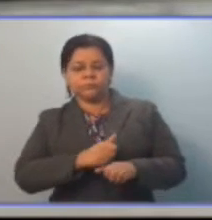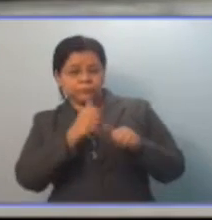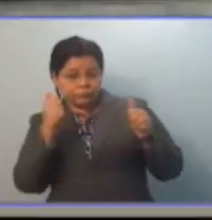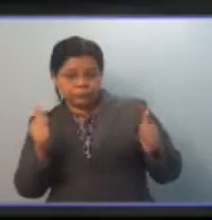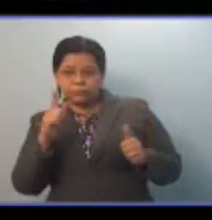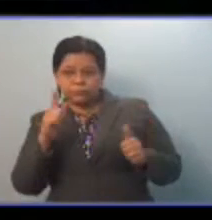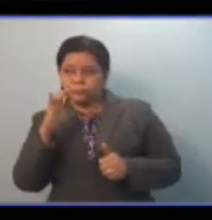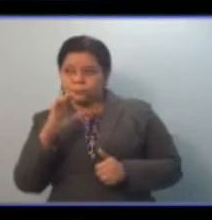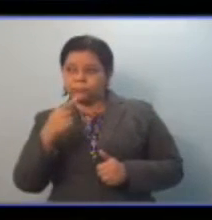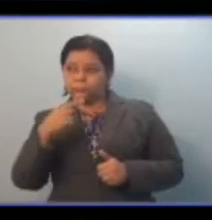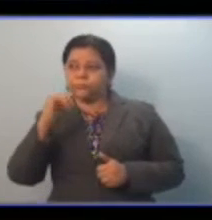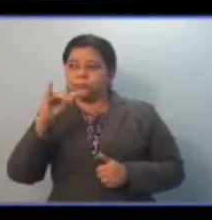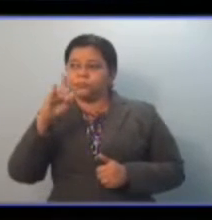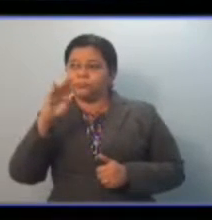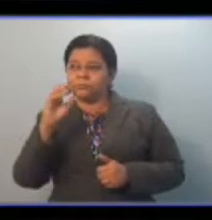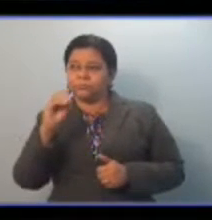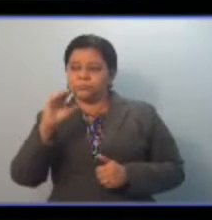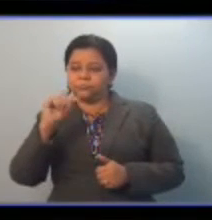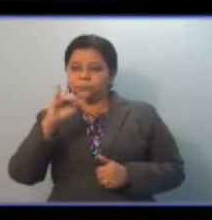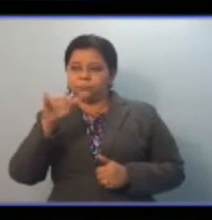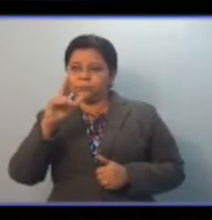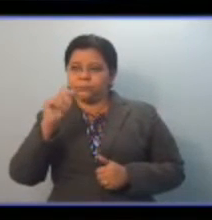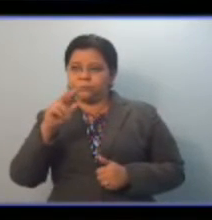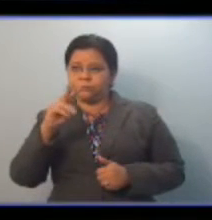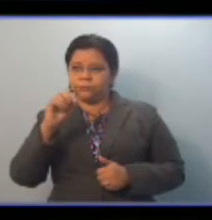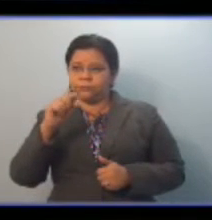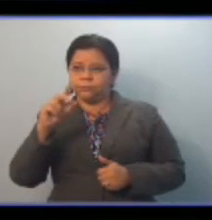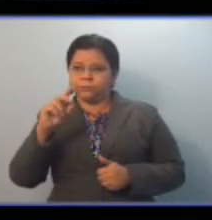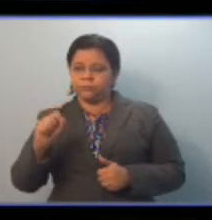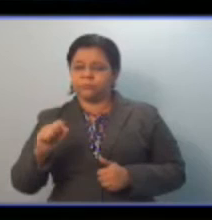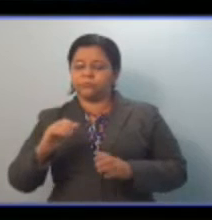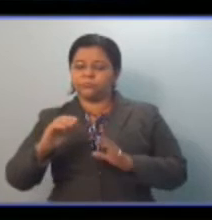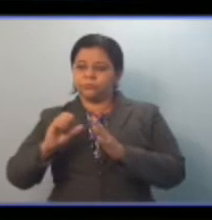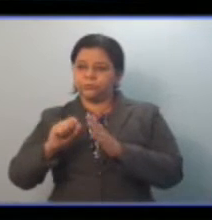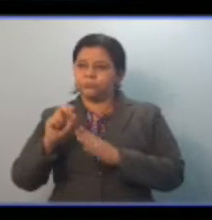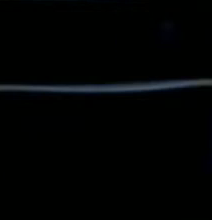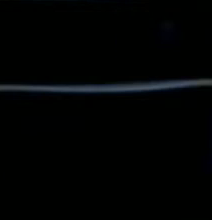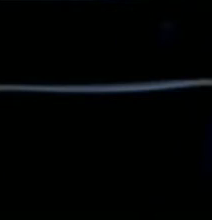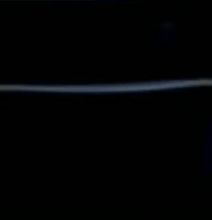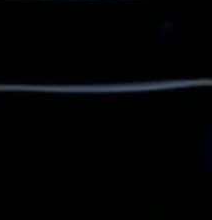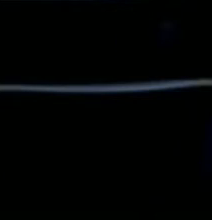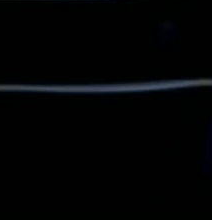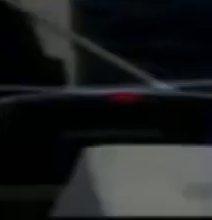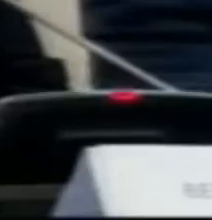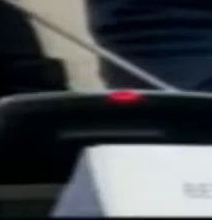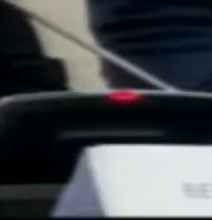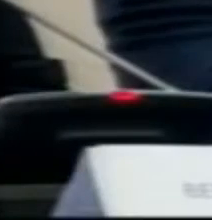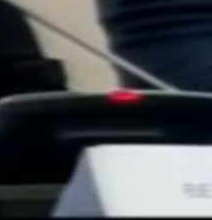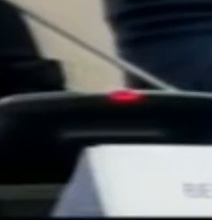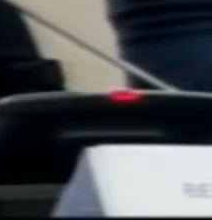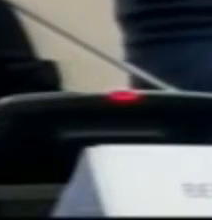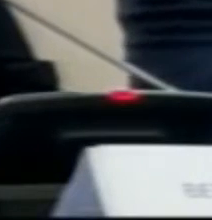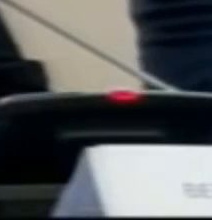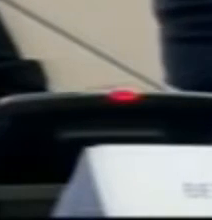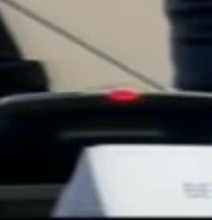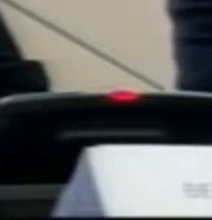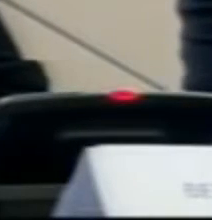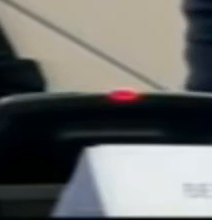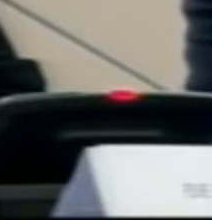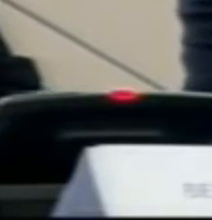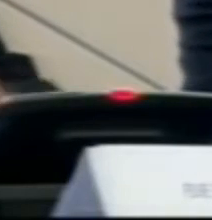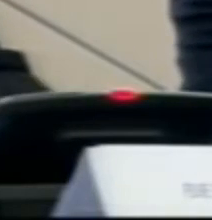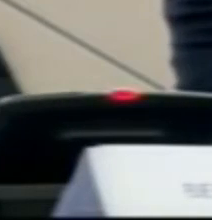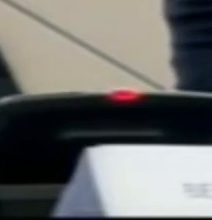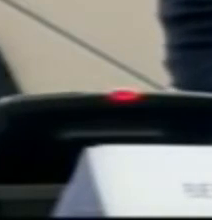Gilberto Canjura Velázquez. Bienvenido a la Subcomisión para el Estudio de las Candidaturas al cargo de magistrado de la Corte Suprema